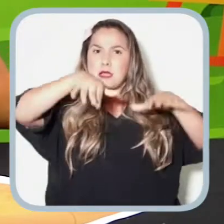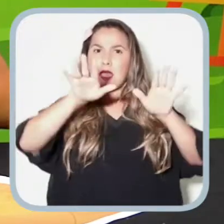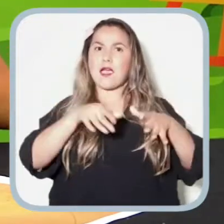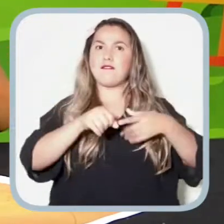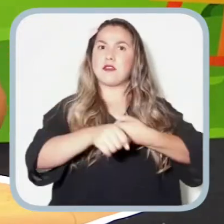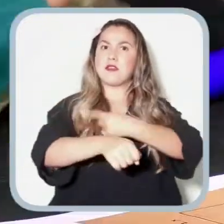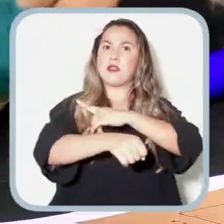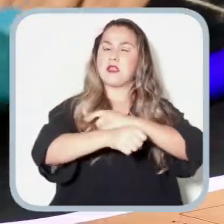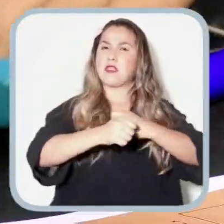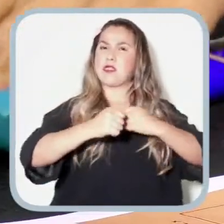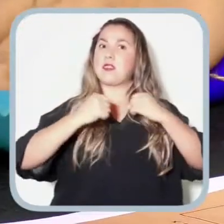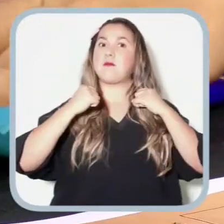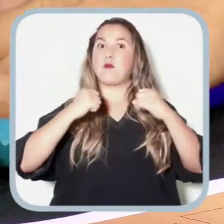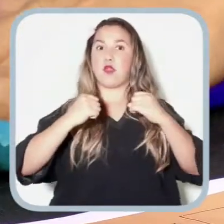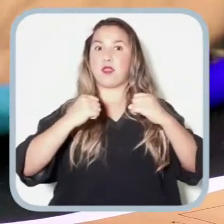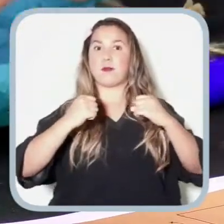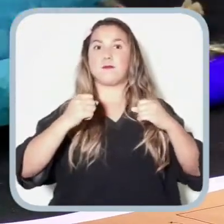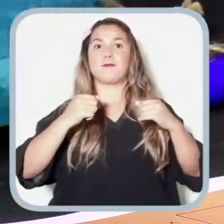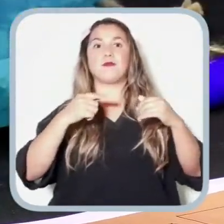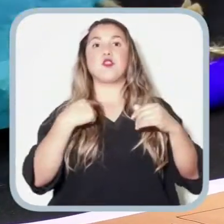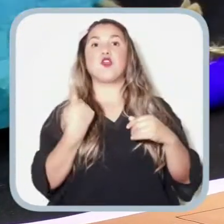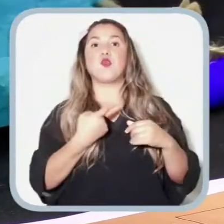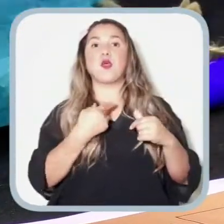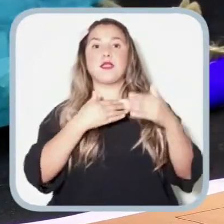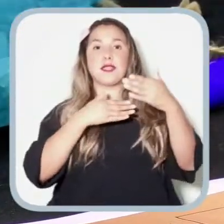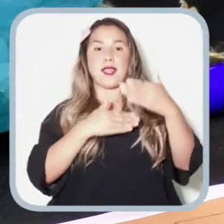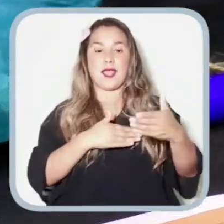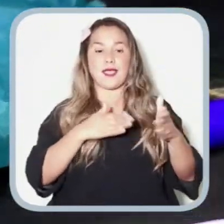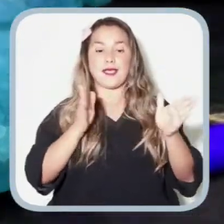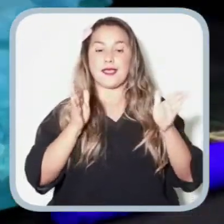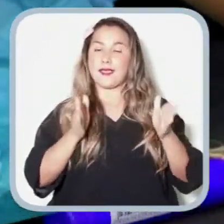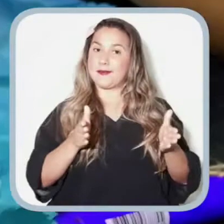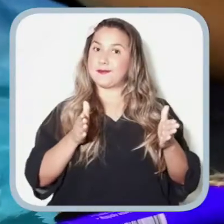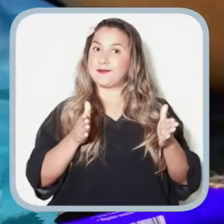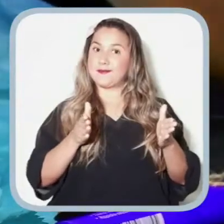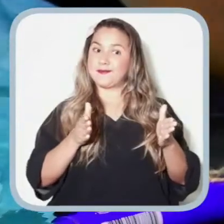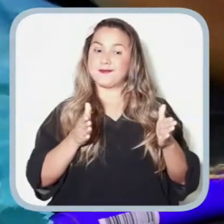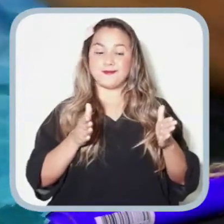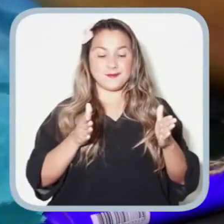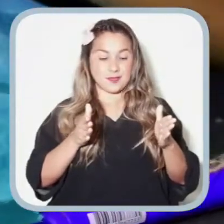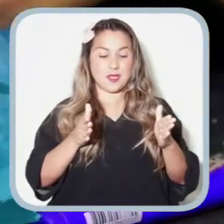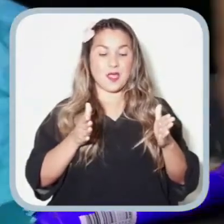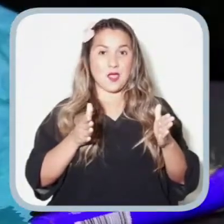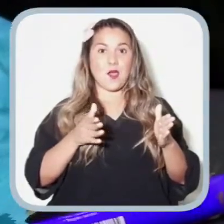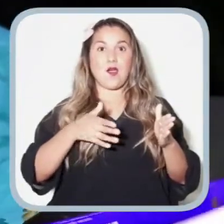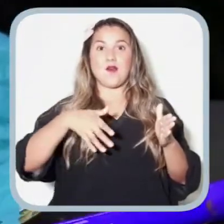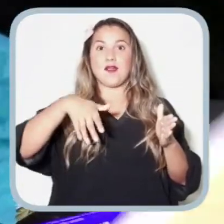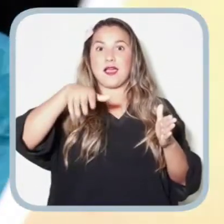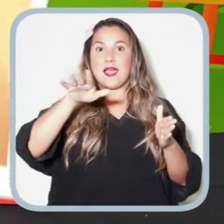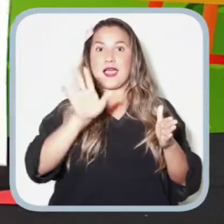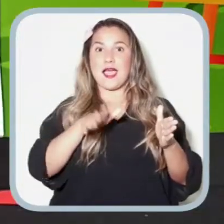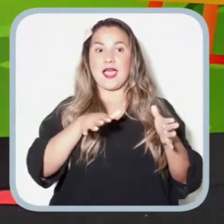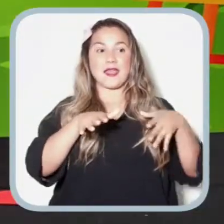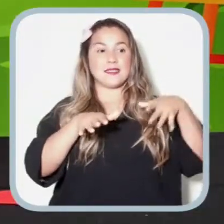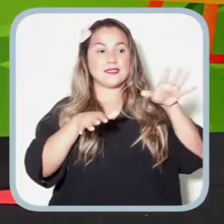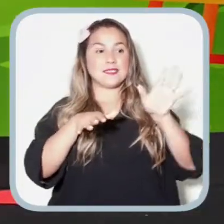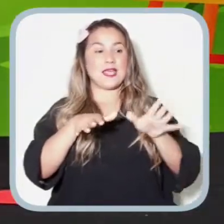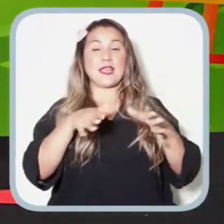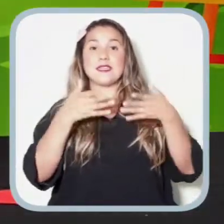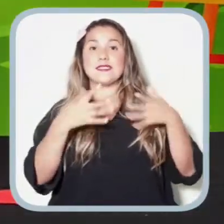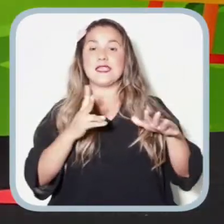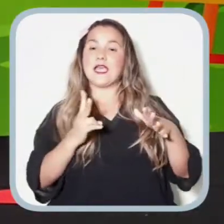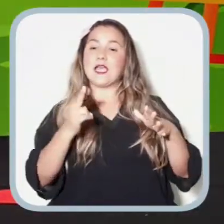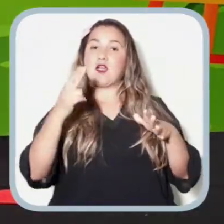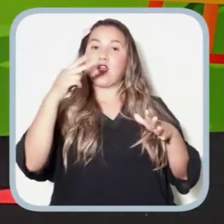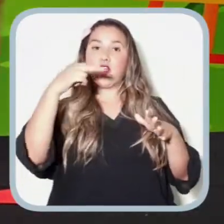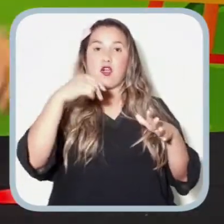acá en nuestra cajita yo tengo ya un par de alas que corte que hago yo